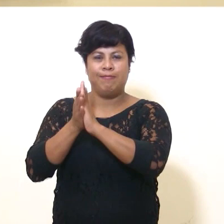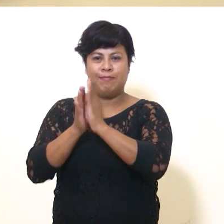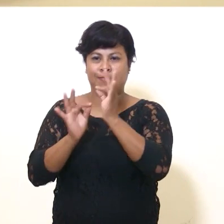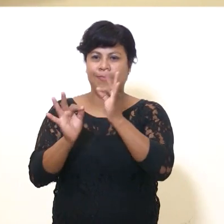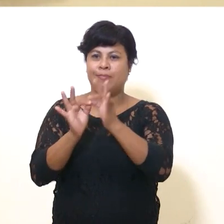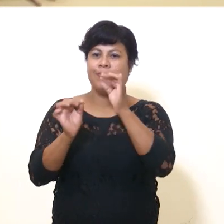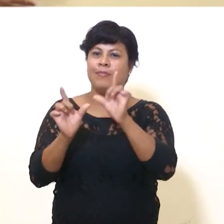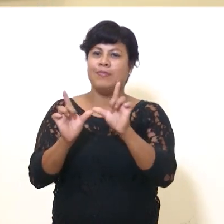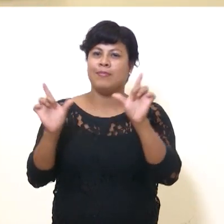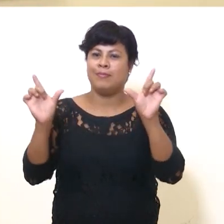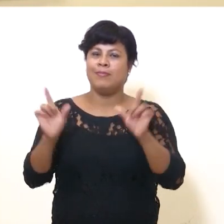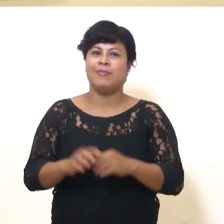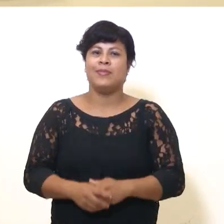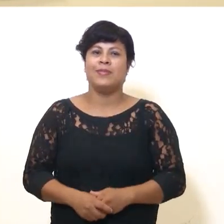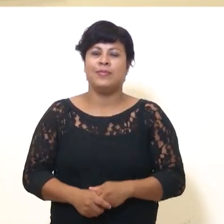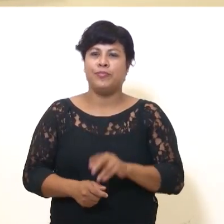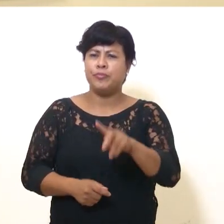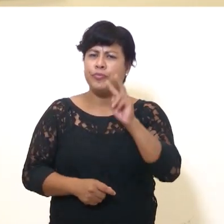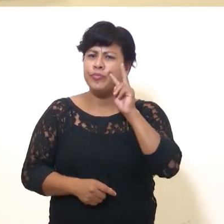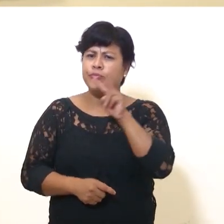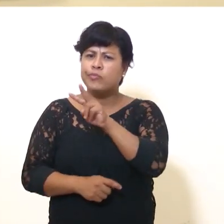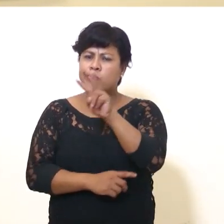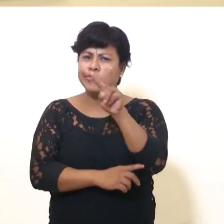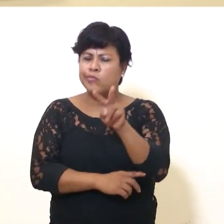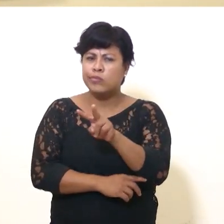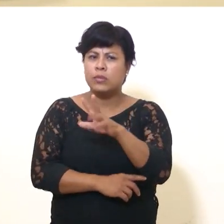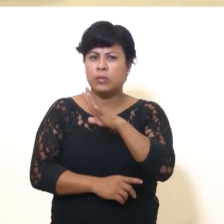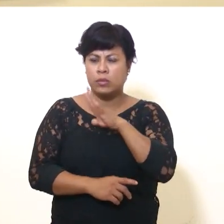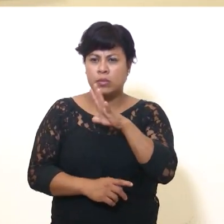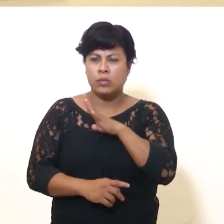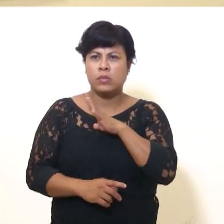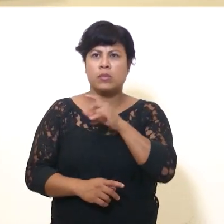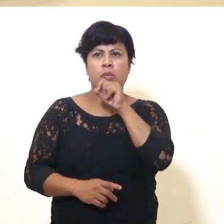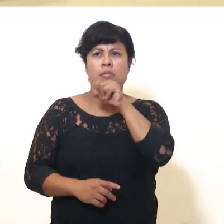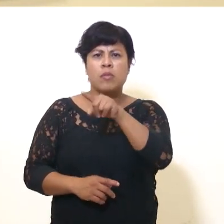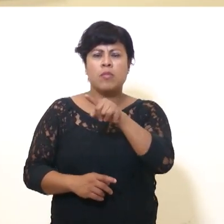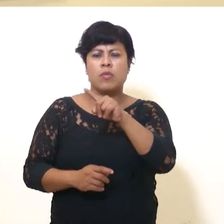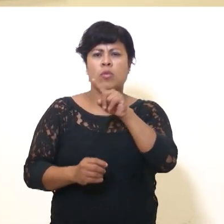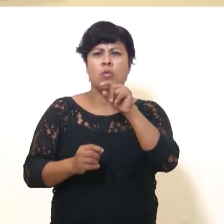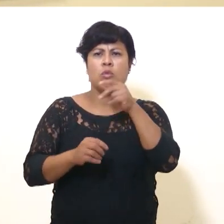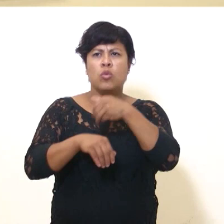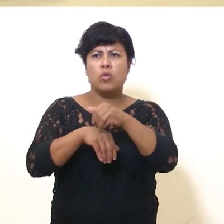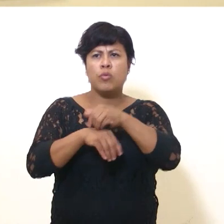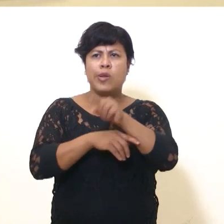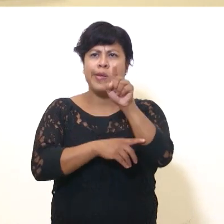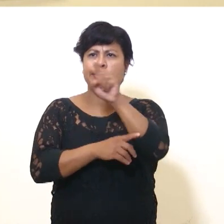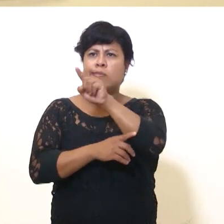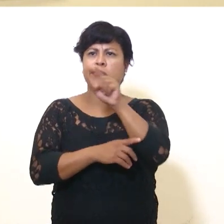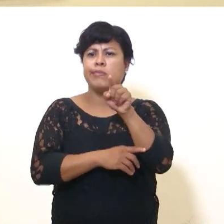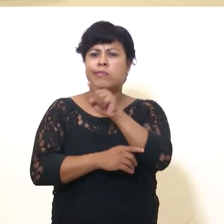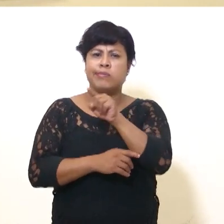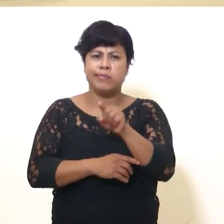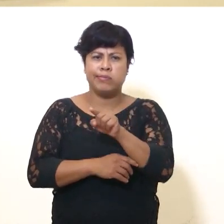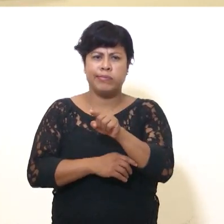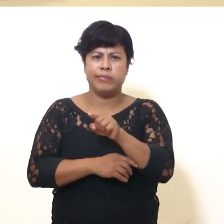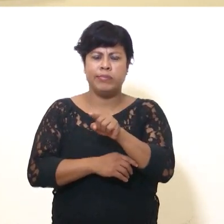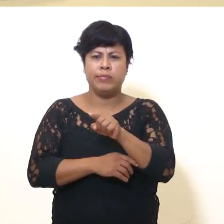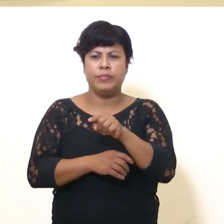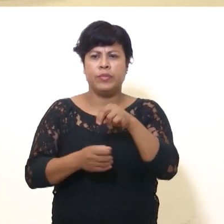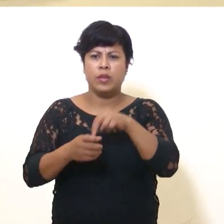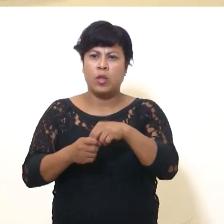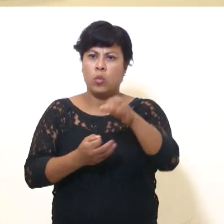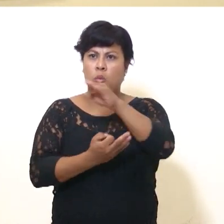muchachones, péguense. Exactamente. ¿Tú crees que haya la misma cantidad